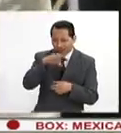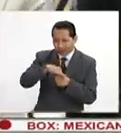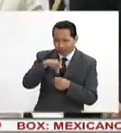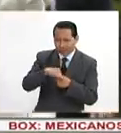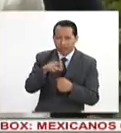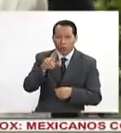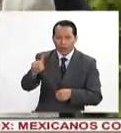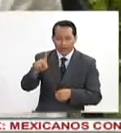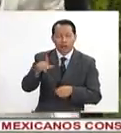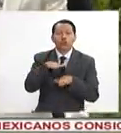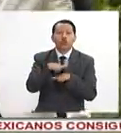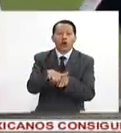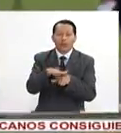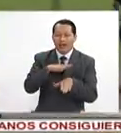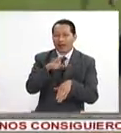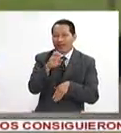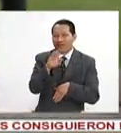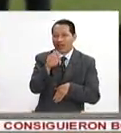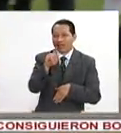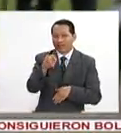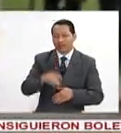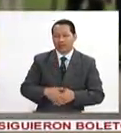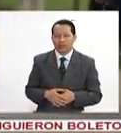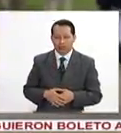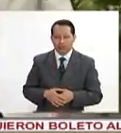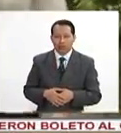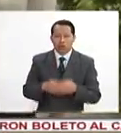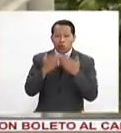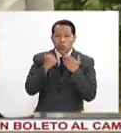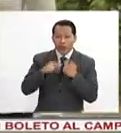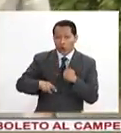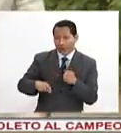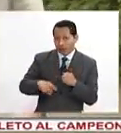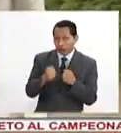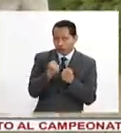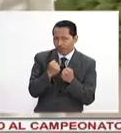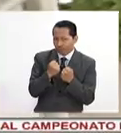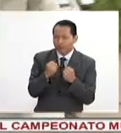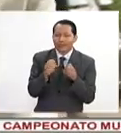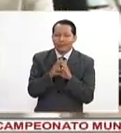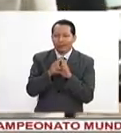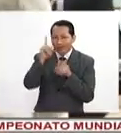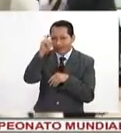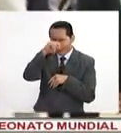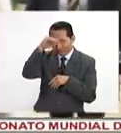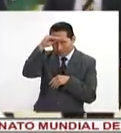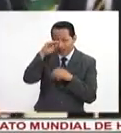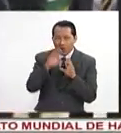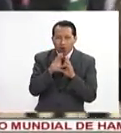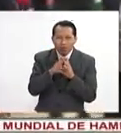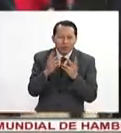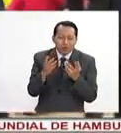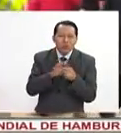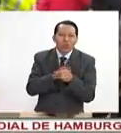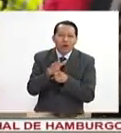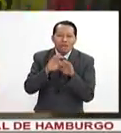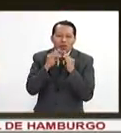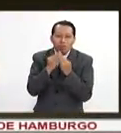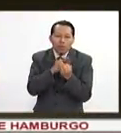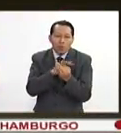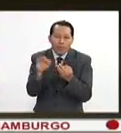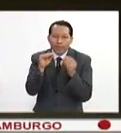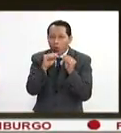Unido en las negociaciones del Brexit. Al no tener un gobierno consolidado, es muy difícil imaginar de qué manera pueden darse